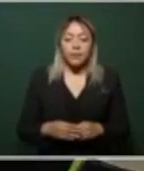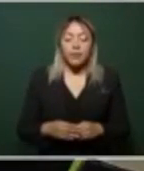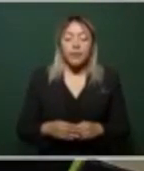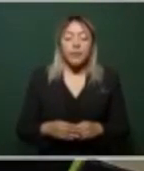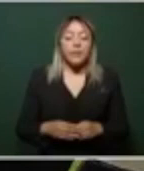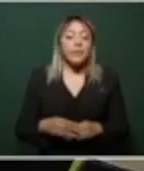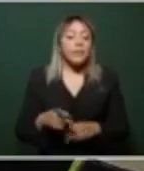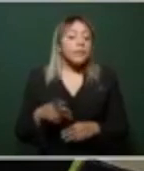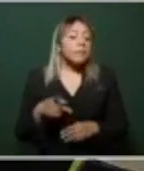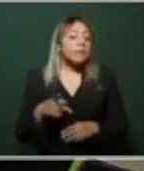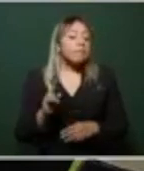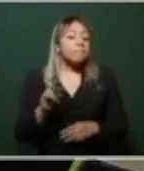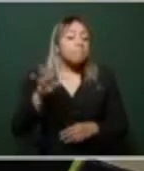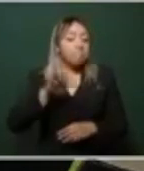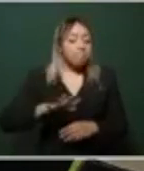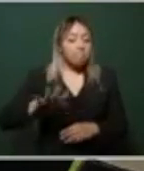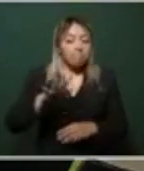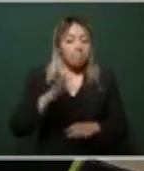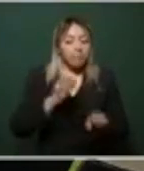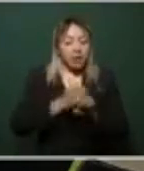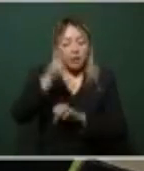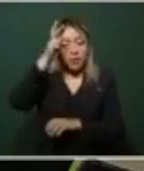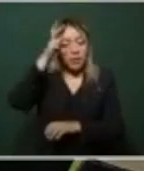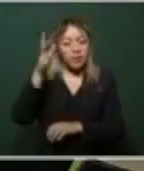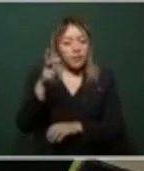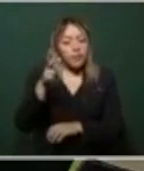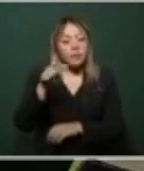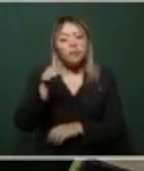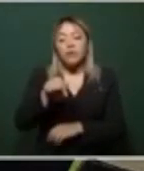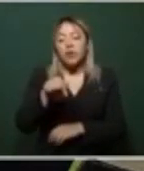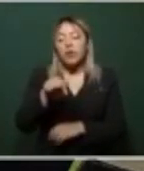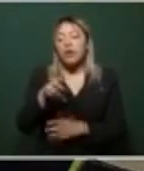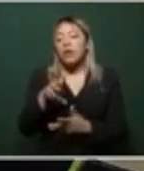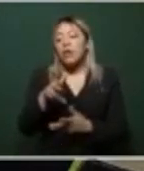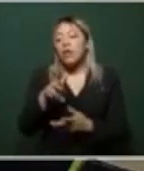Y en el caso de Hidalgo, que es de los estados